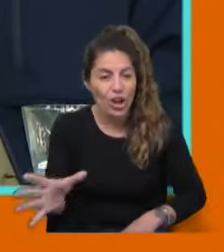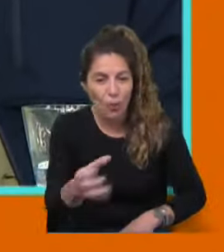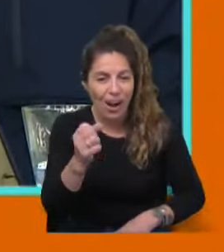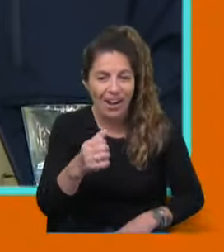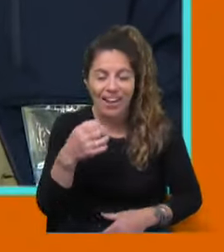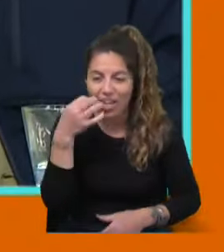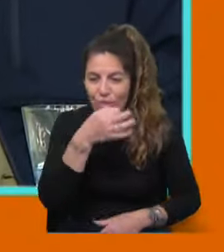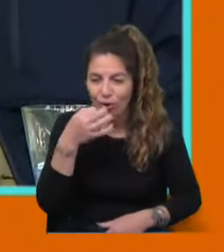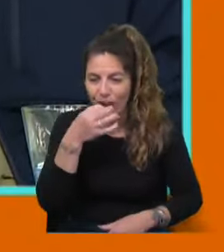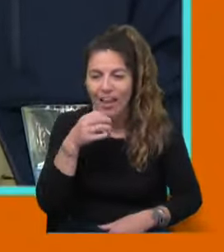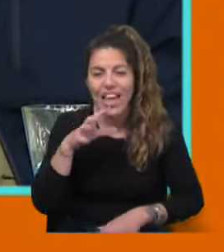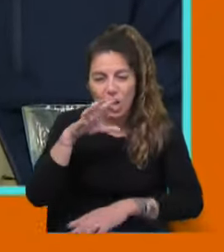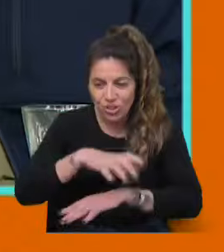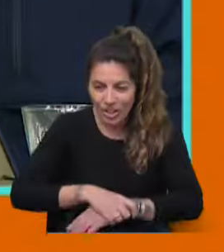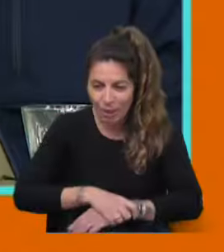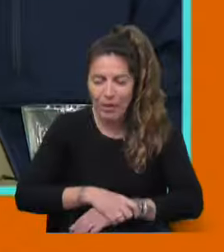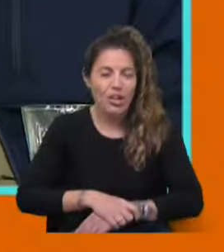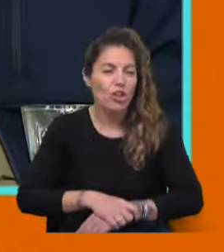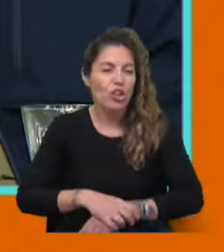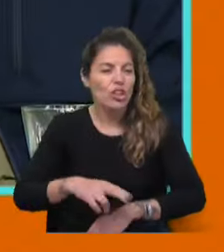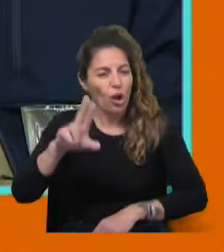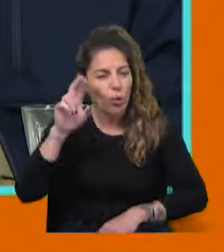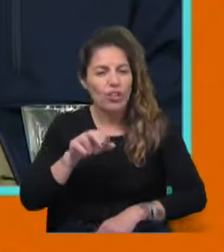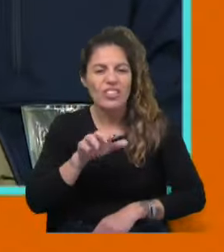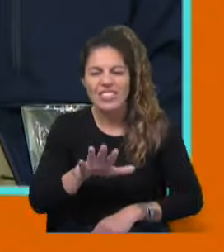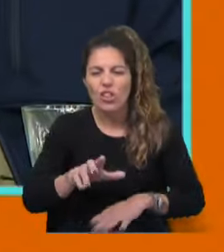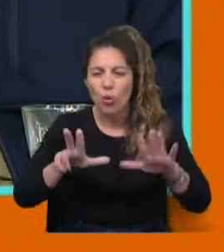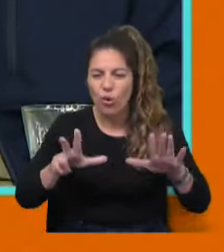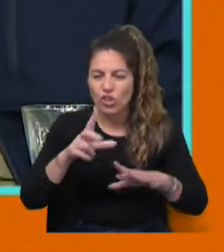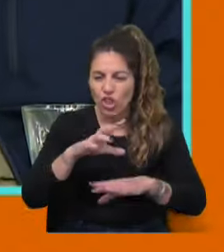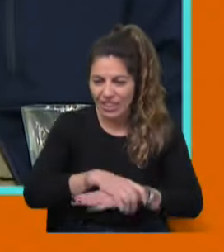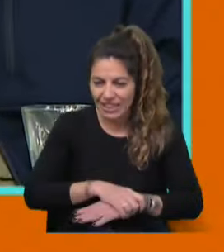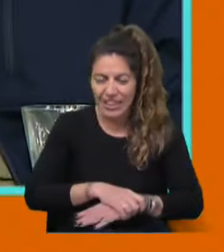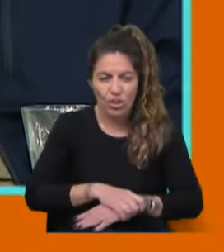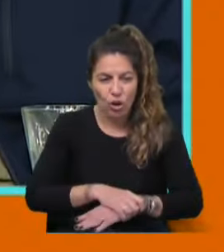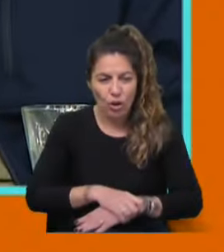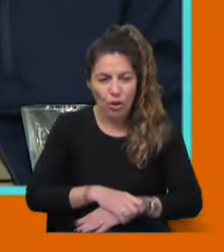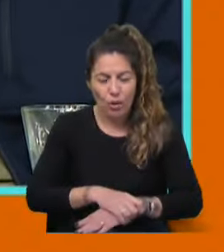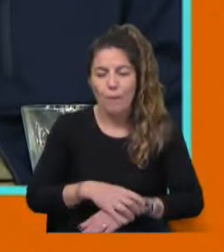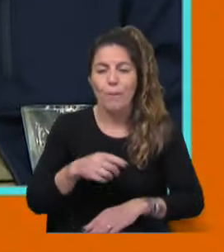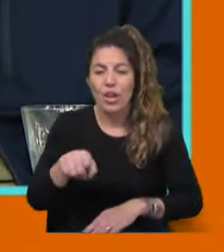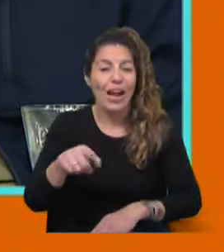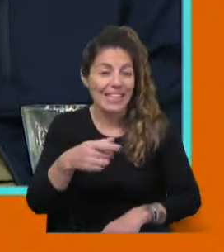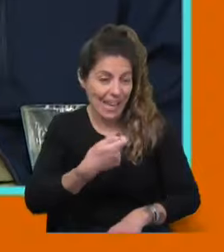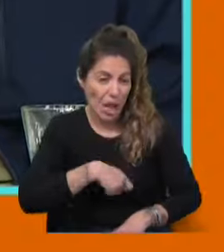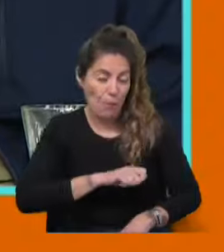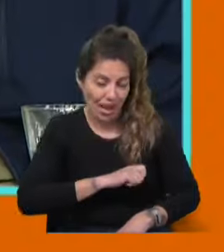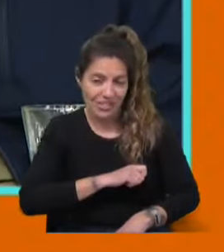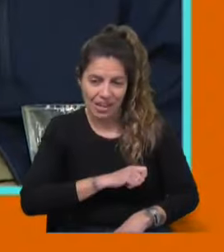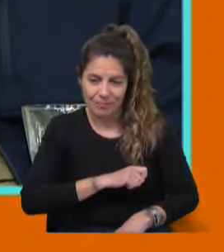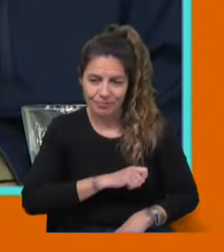la droga que los atraparon, no me recuerdo si eran 5 u 8 detenidos, ¿no? Pero cayeron los que cayeron en España, ¿no?